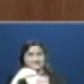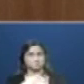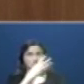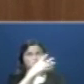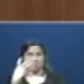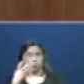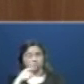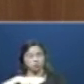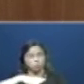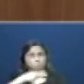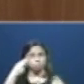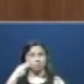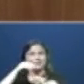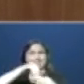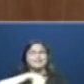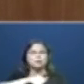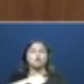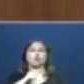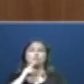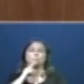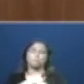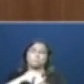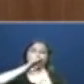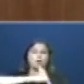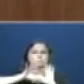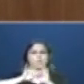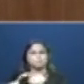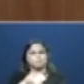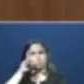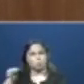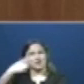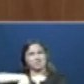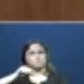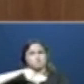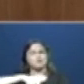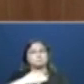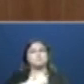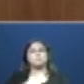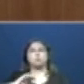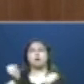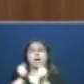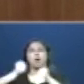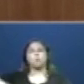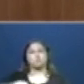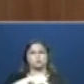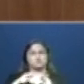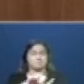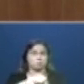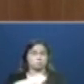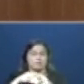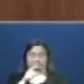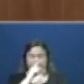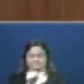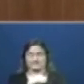corresponden al programa crecemos para el medio rural que hemos afianzado al integrarlo en el acuerdo marco de servicios sociales esta misma semana